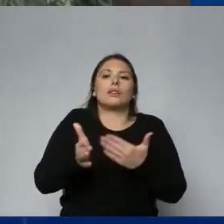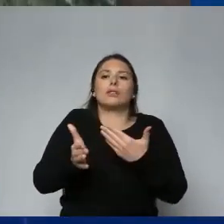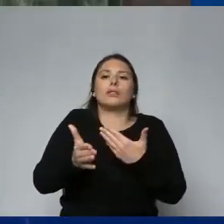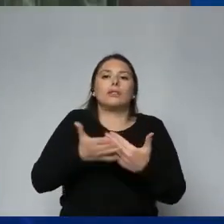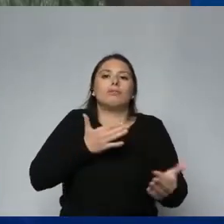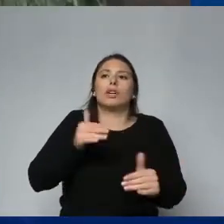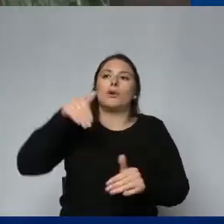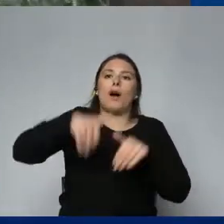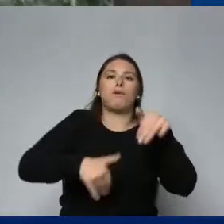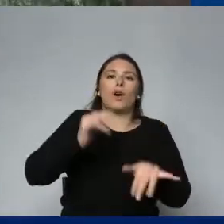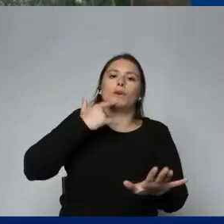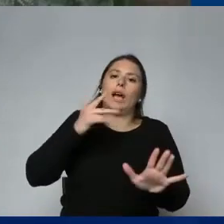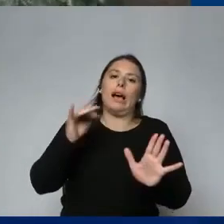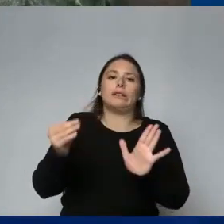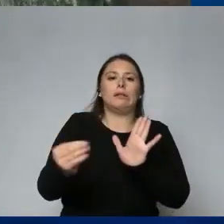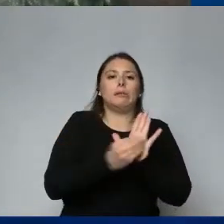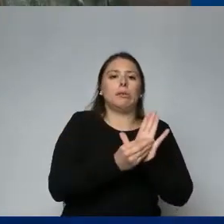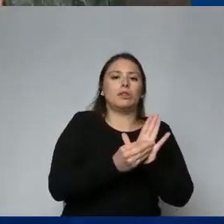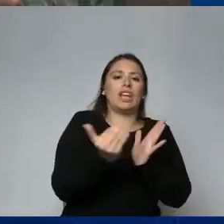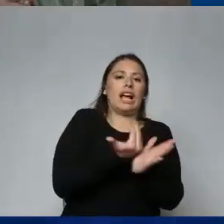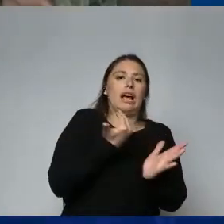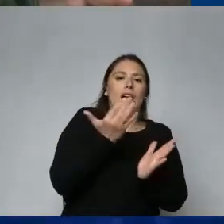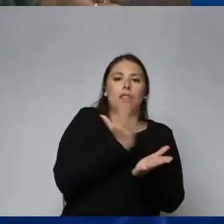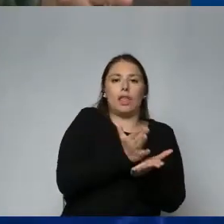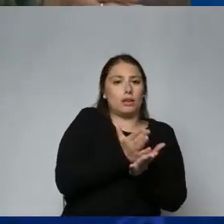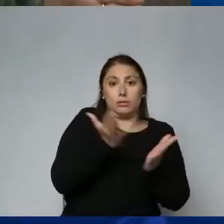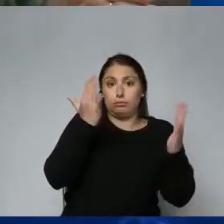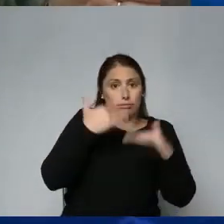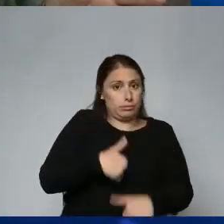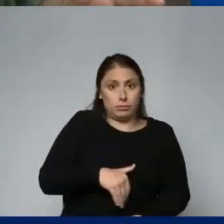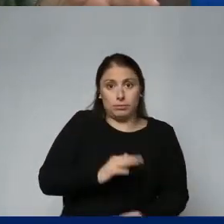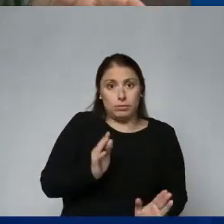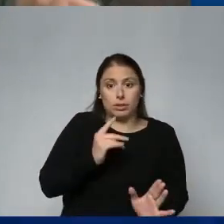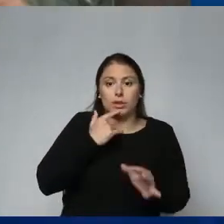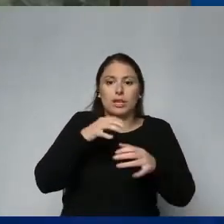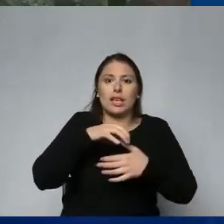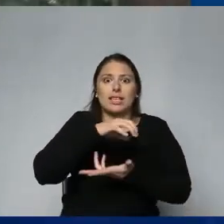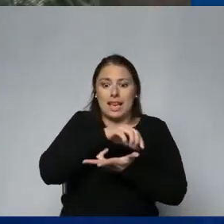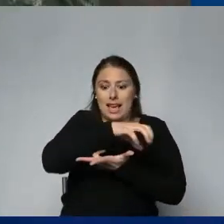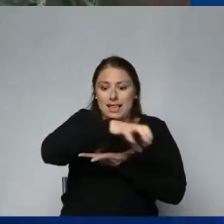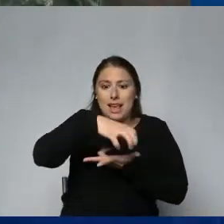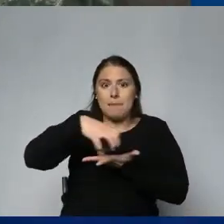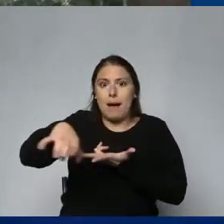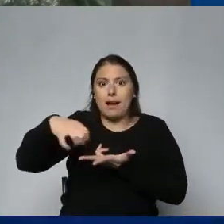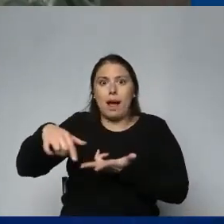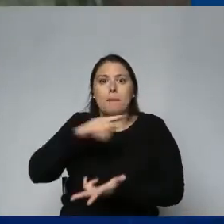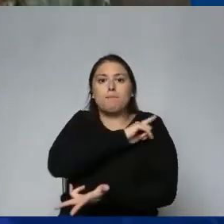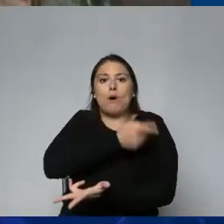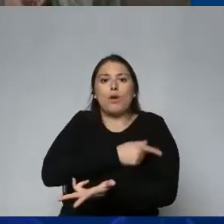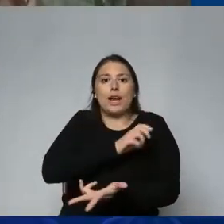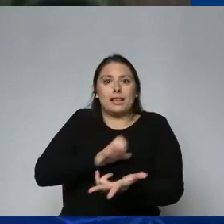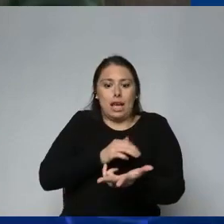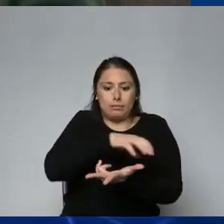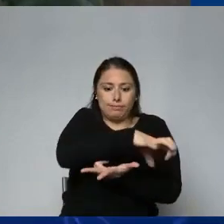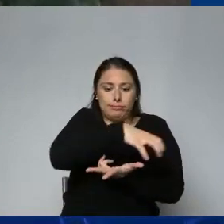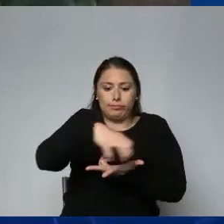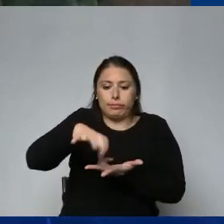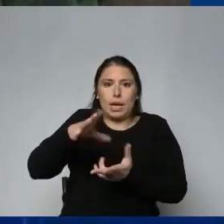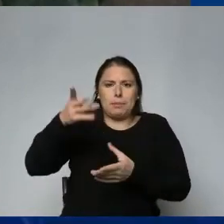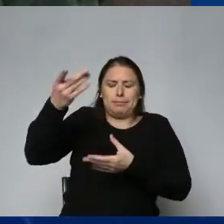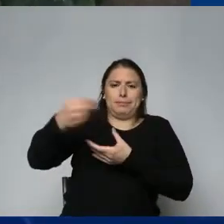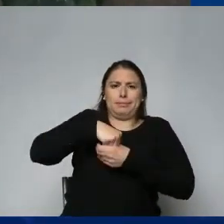indisponibles, como este. Están metiéndose en la separación de poderes y además conculcan